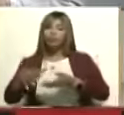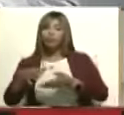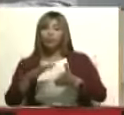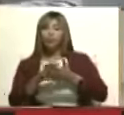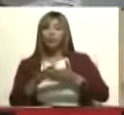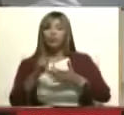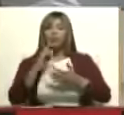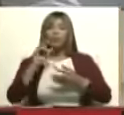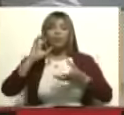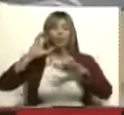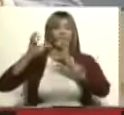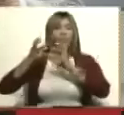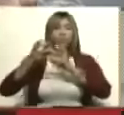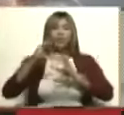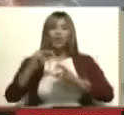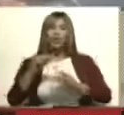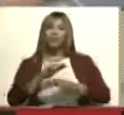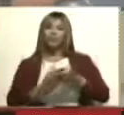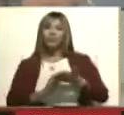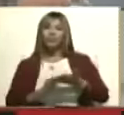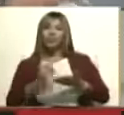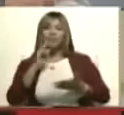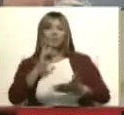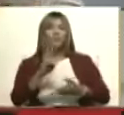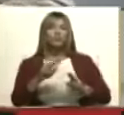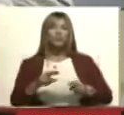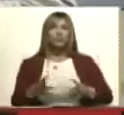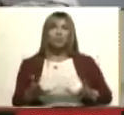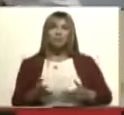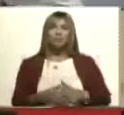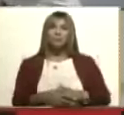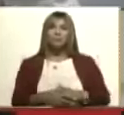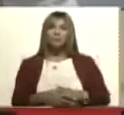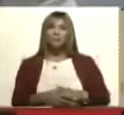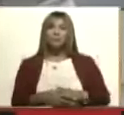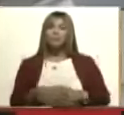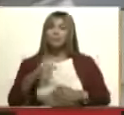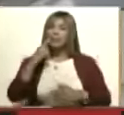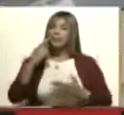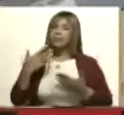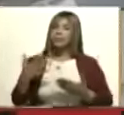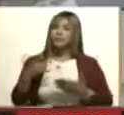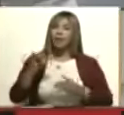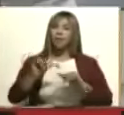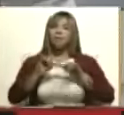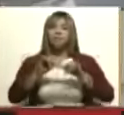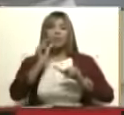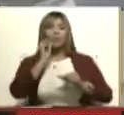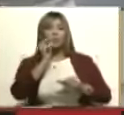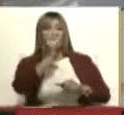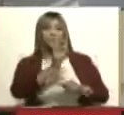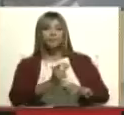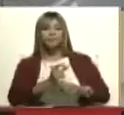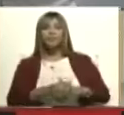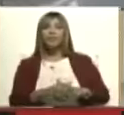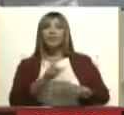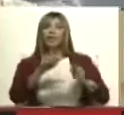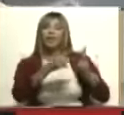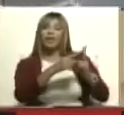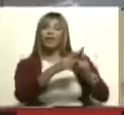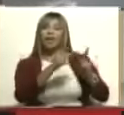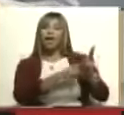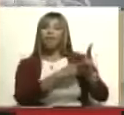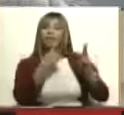de una esquizofrenia no tratada y jamás vista. Donde, fíjate tú que la propia Natalia y el hermano